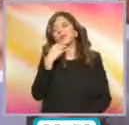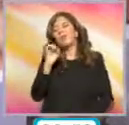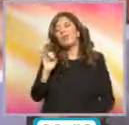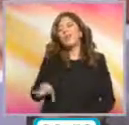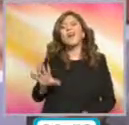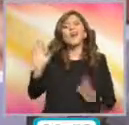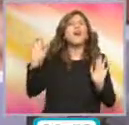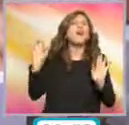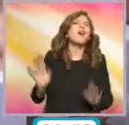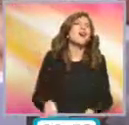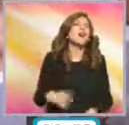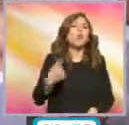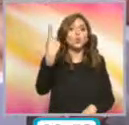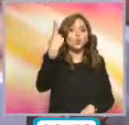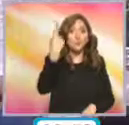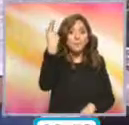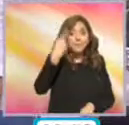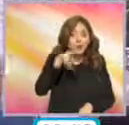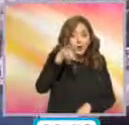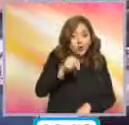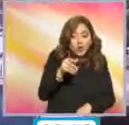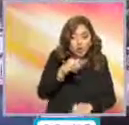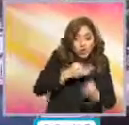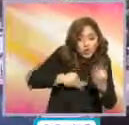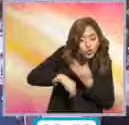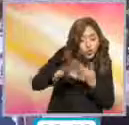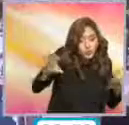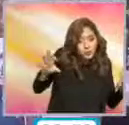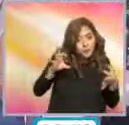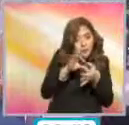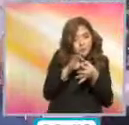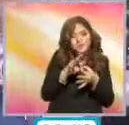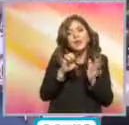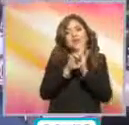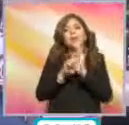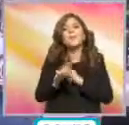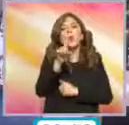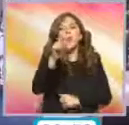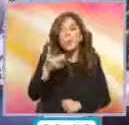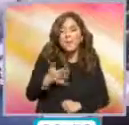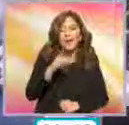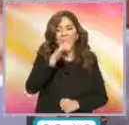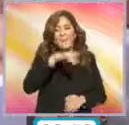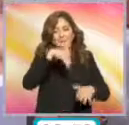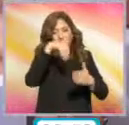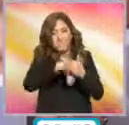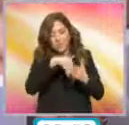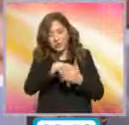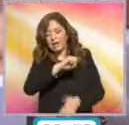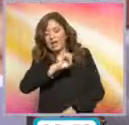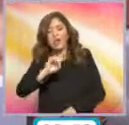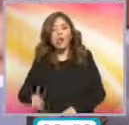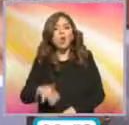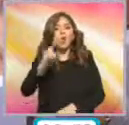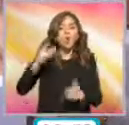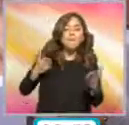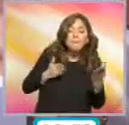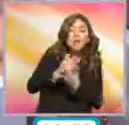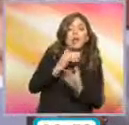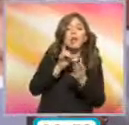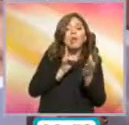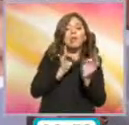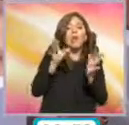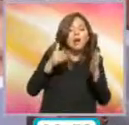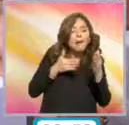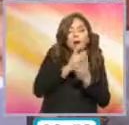Aquí, pues espérame, si el Exacto, mar y claro. todo está conectado. No, sí, exactamente. Seguramente un pez va a sufrir con tu bolsa ahí de plástico. Claro. Tenemos que respetar Claro. precisamente